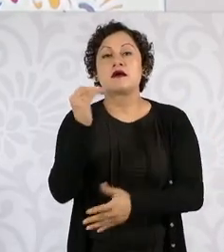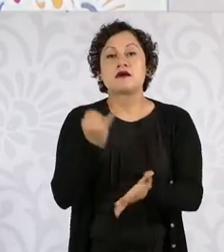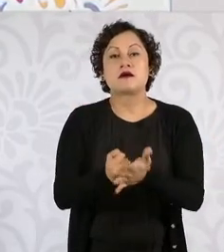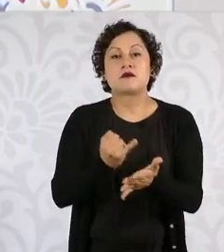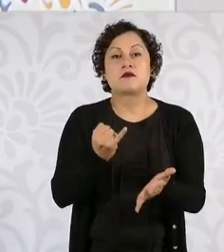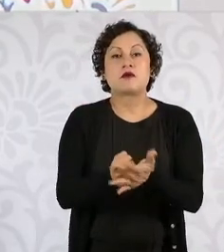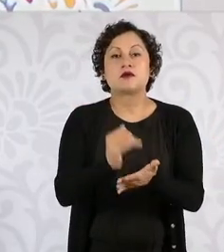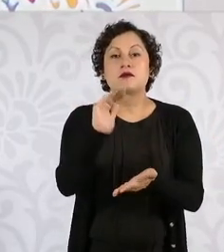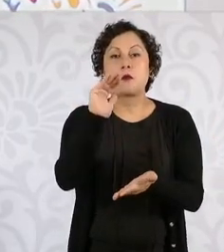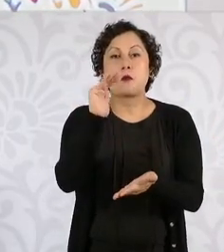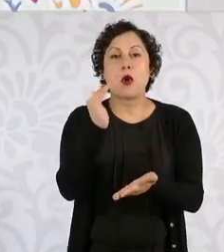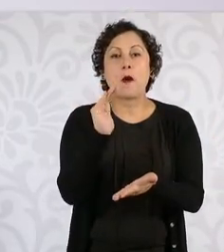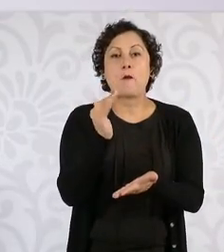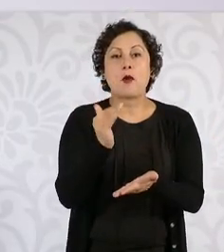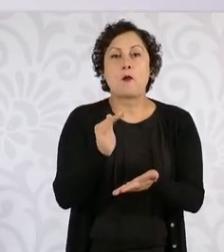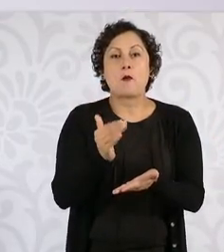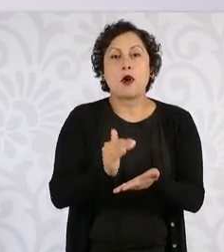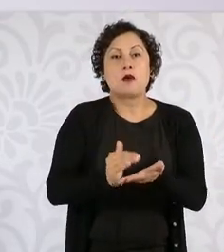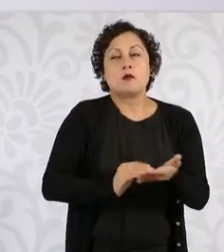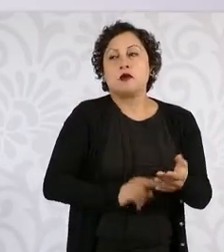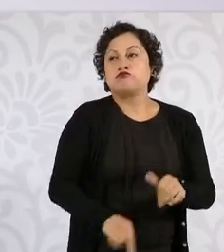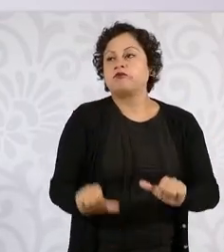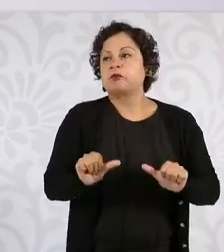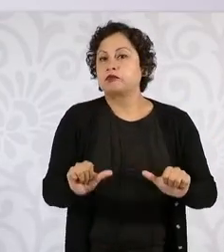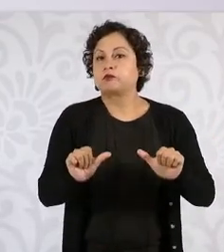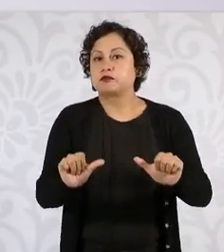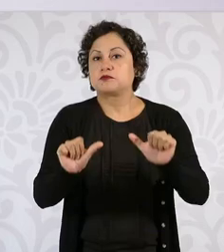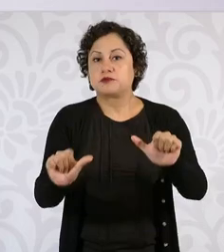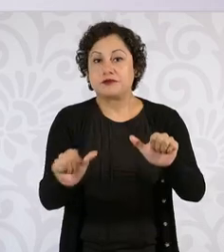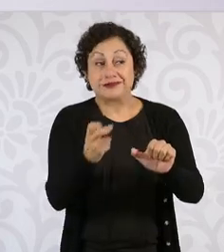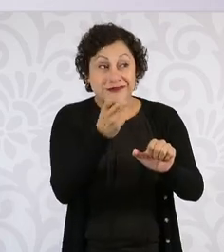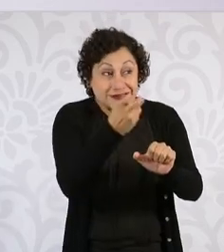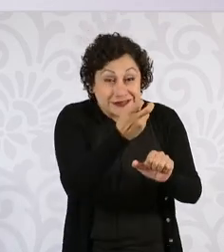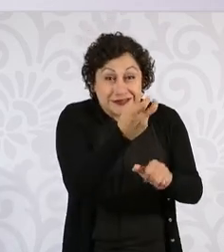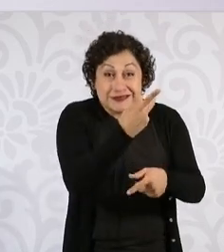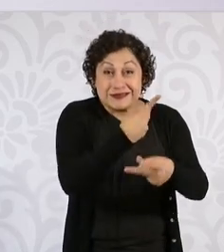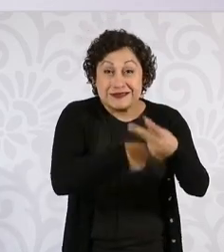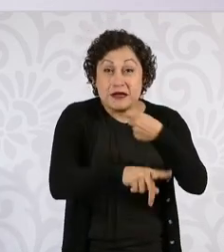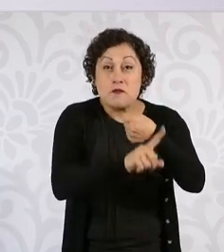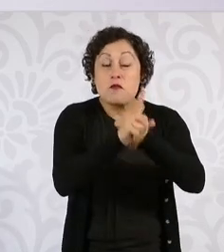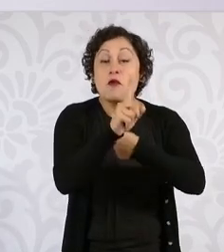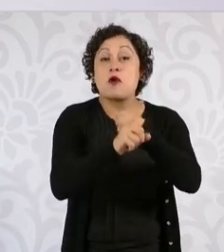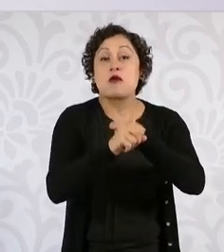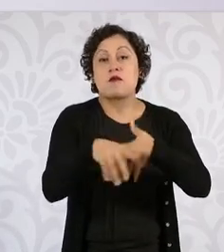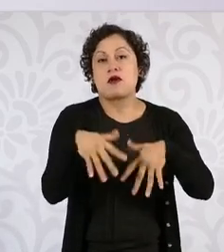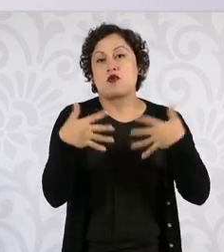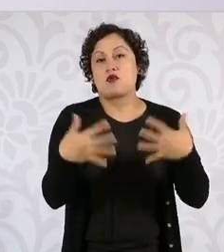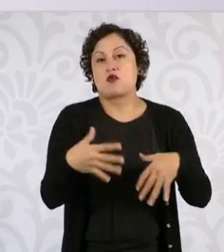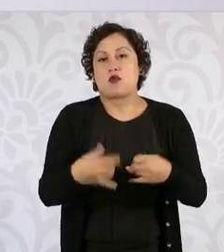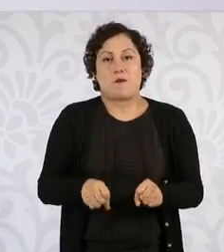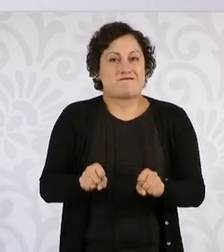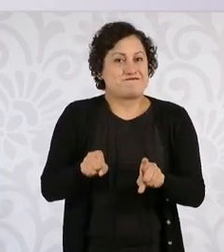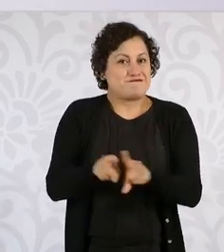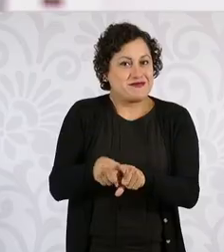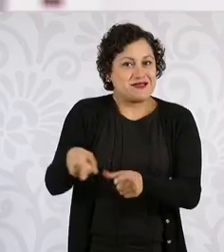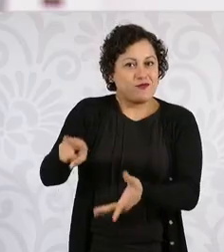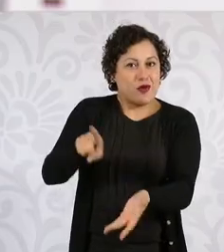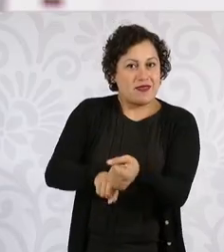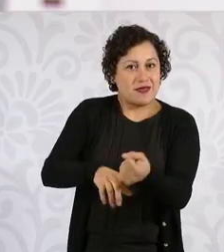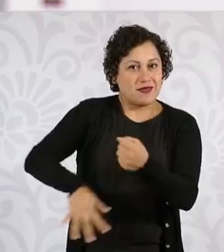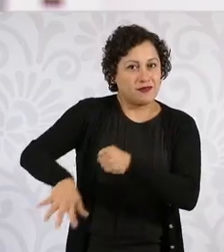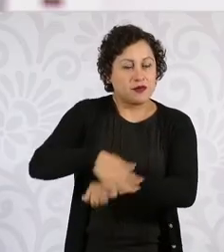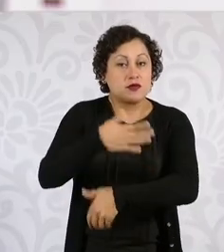redes de transmisión. Todo esto generó un problema incluso en el propio servicio del